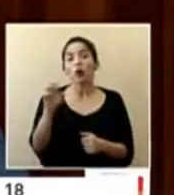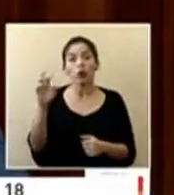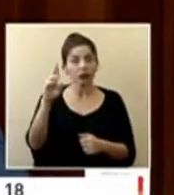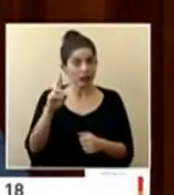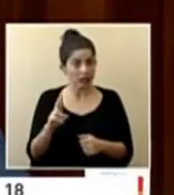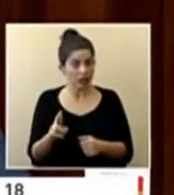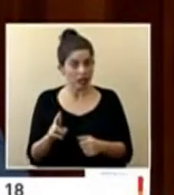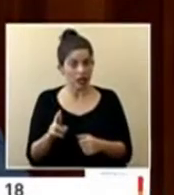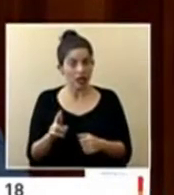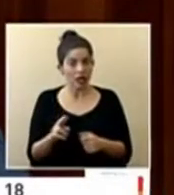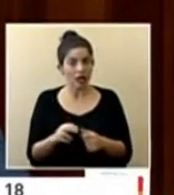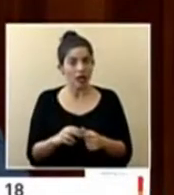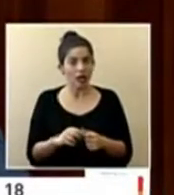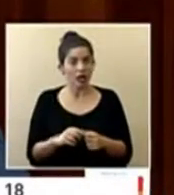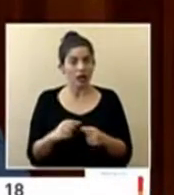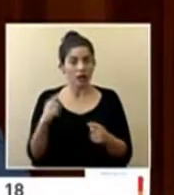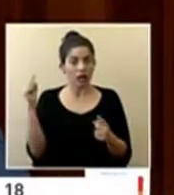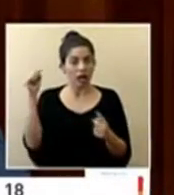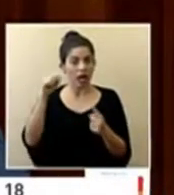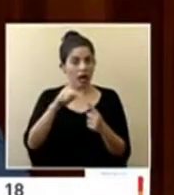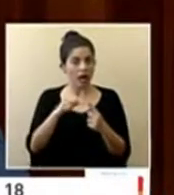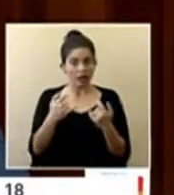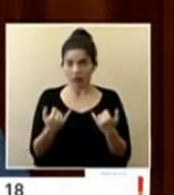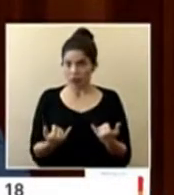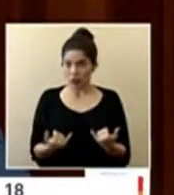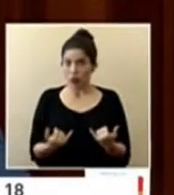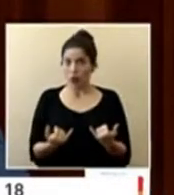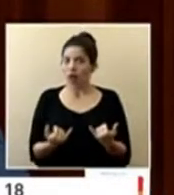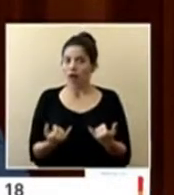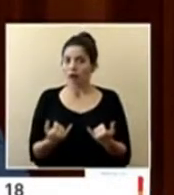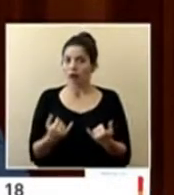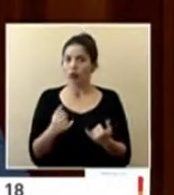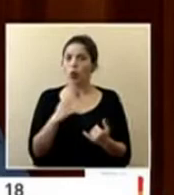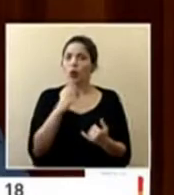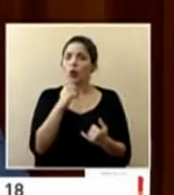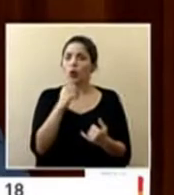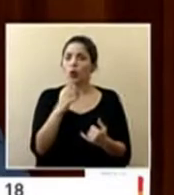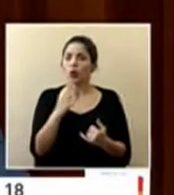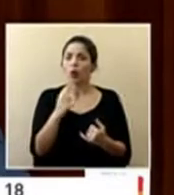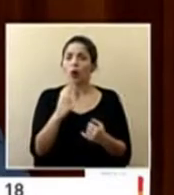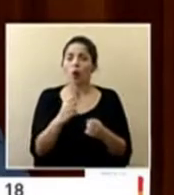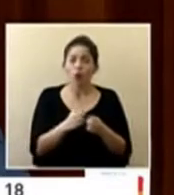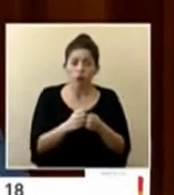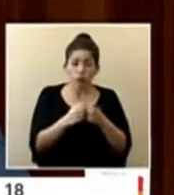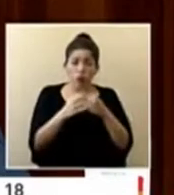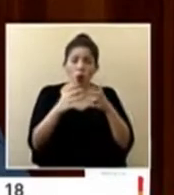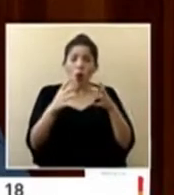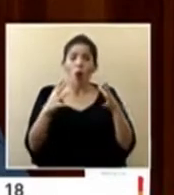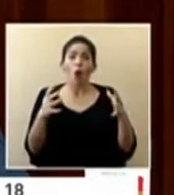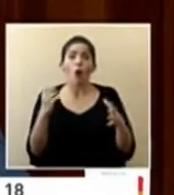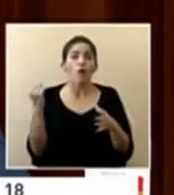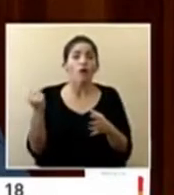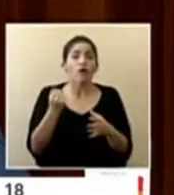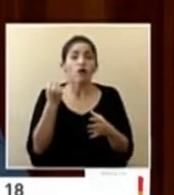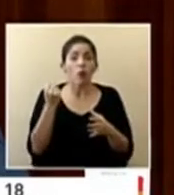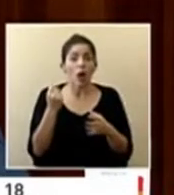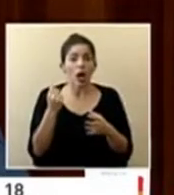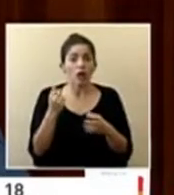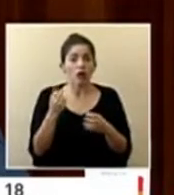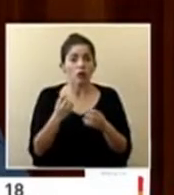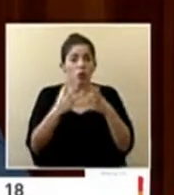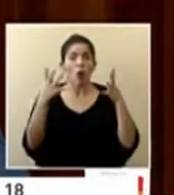hasta el momento no ha tenido un incremento intenso de casos.